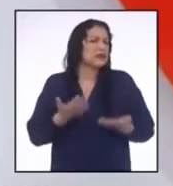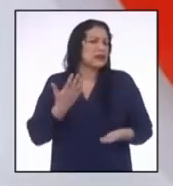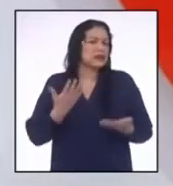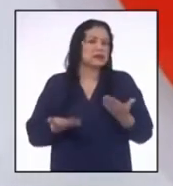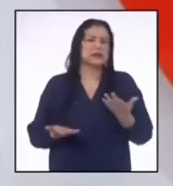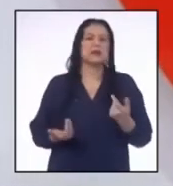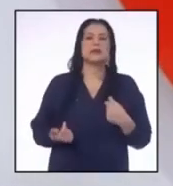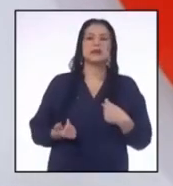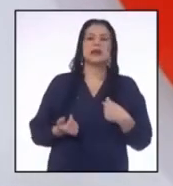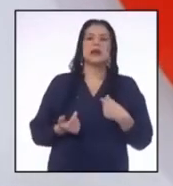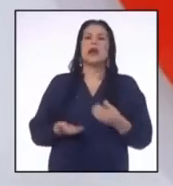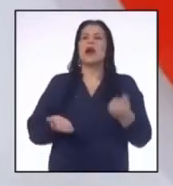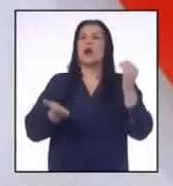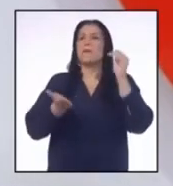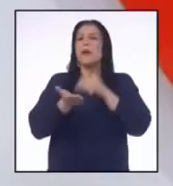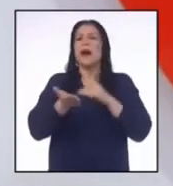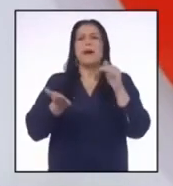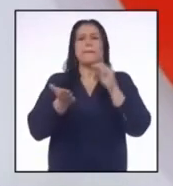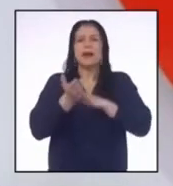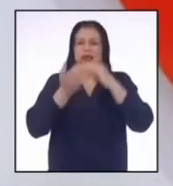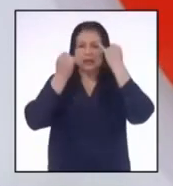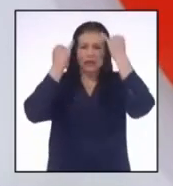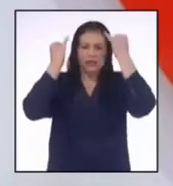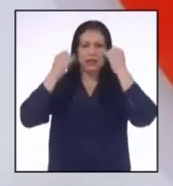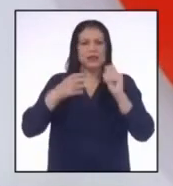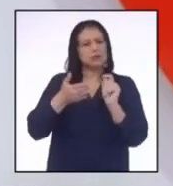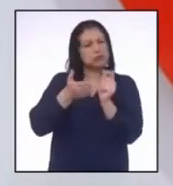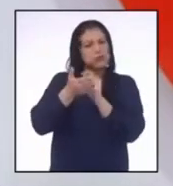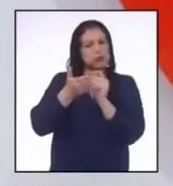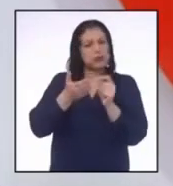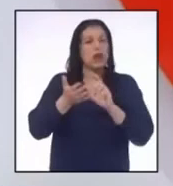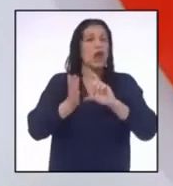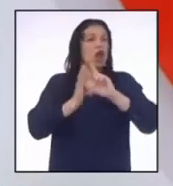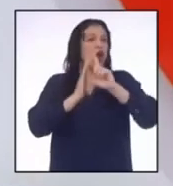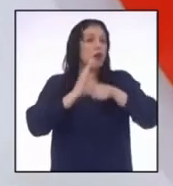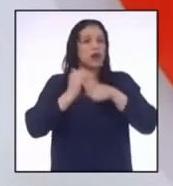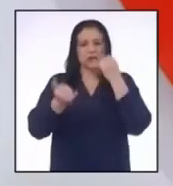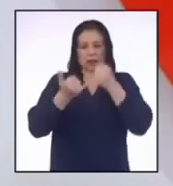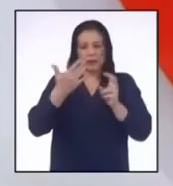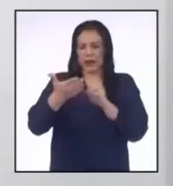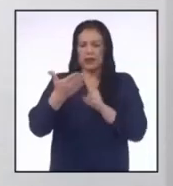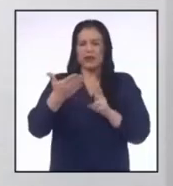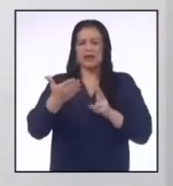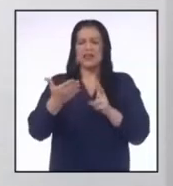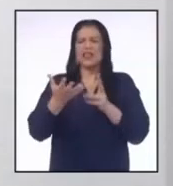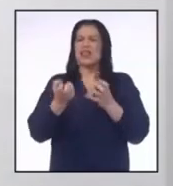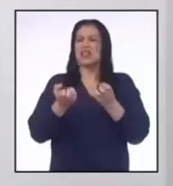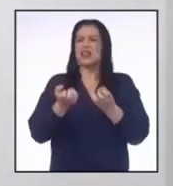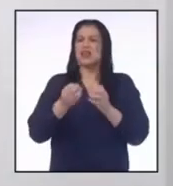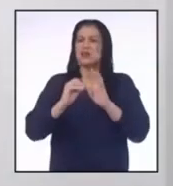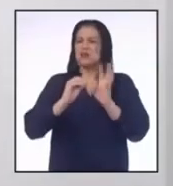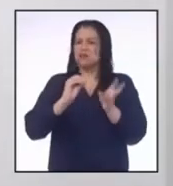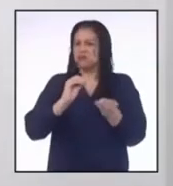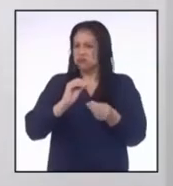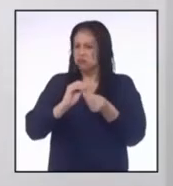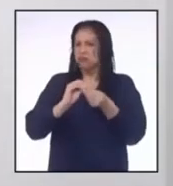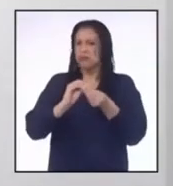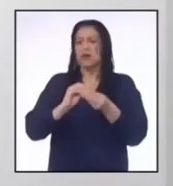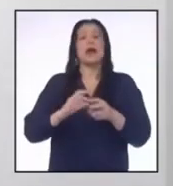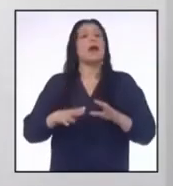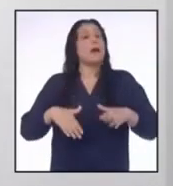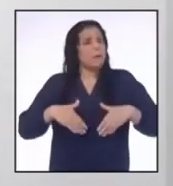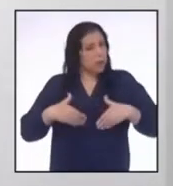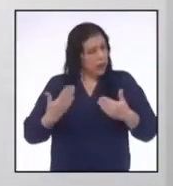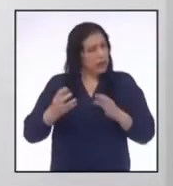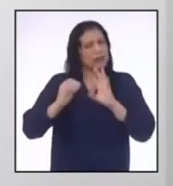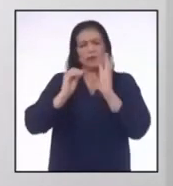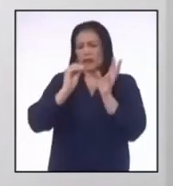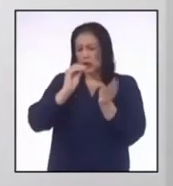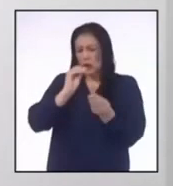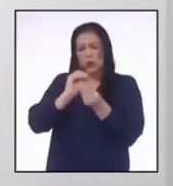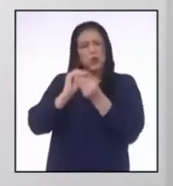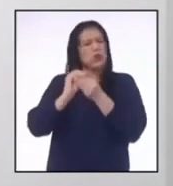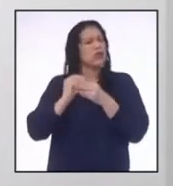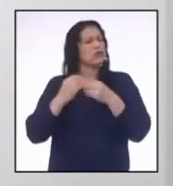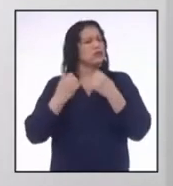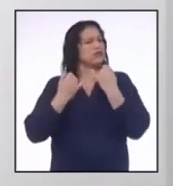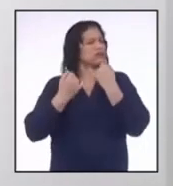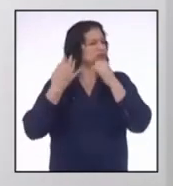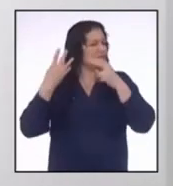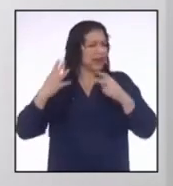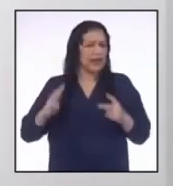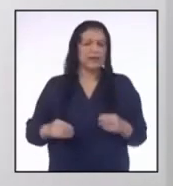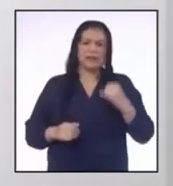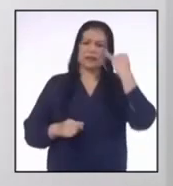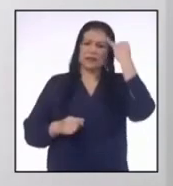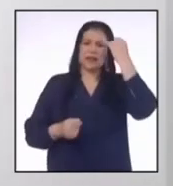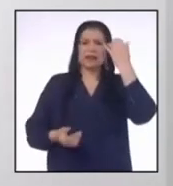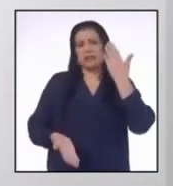si tengo más ideas por desarrollar luego de haber terminado mi borrador? Puedes incluir cuantas ideas quieras,